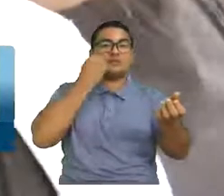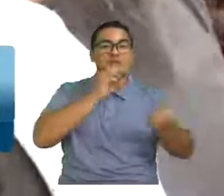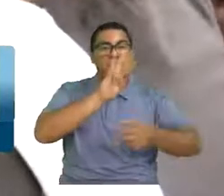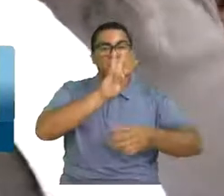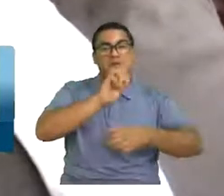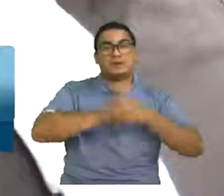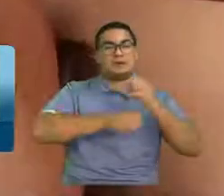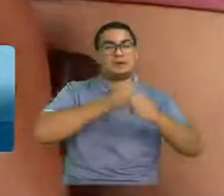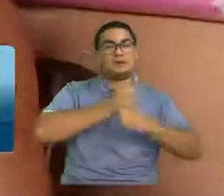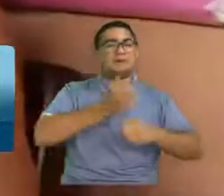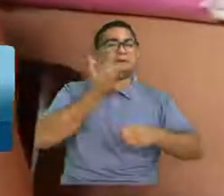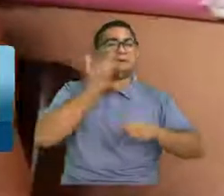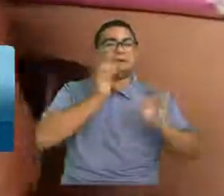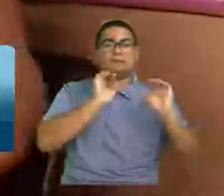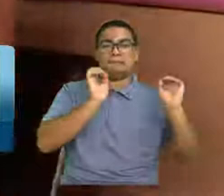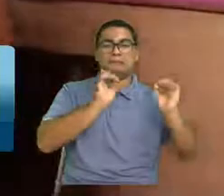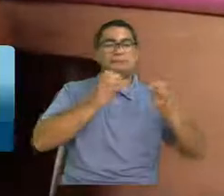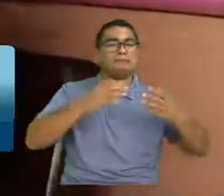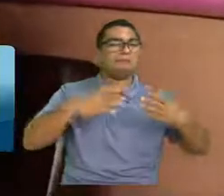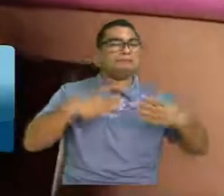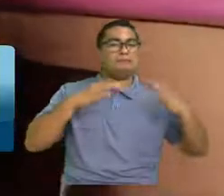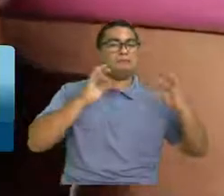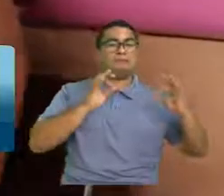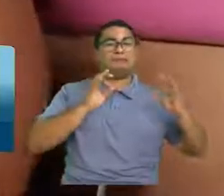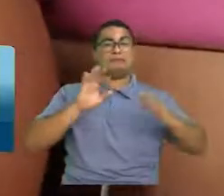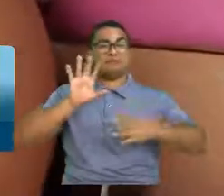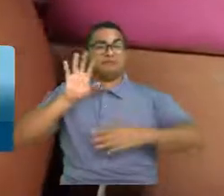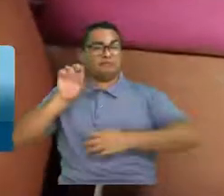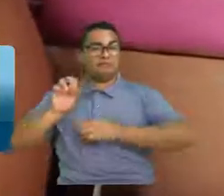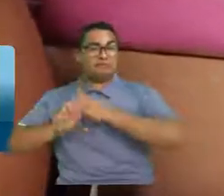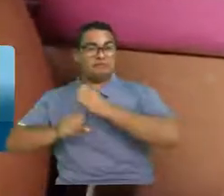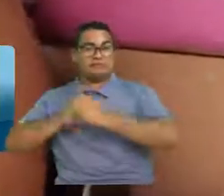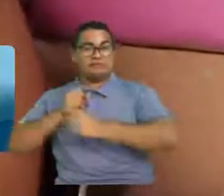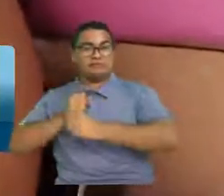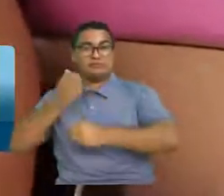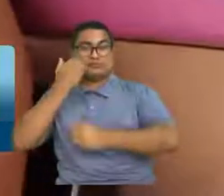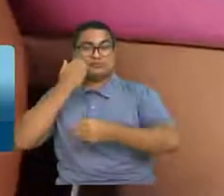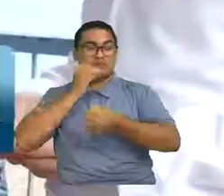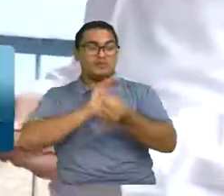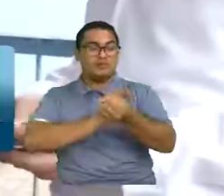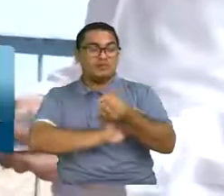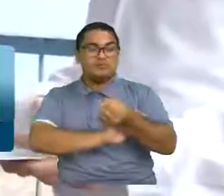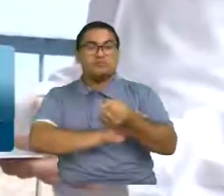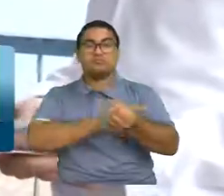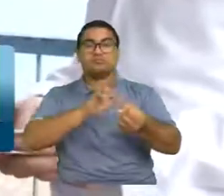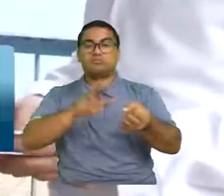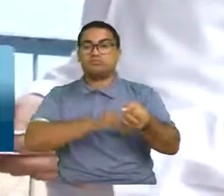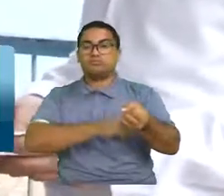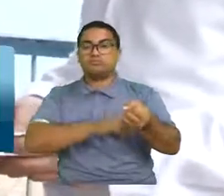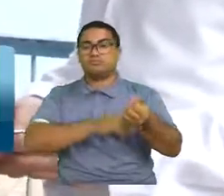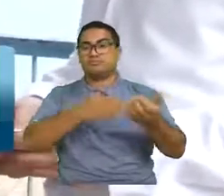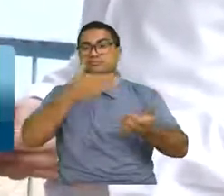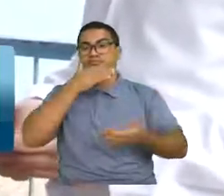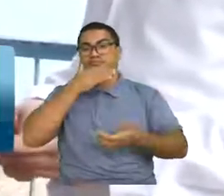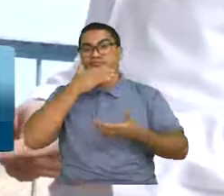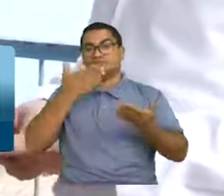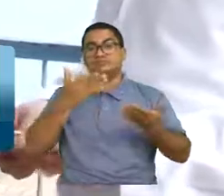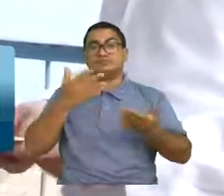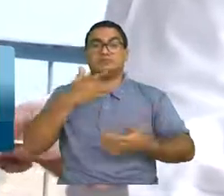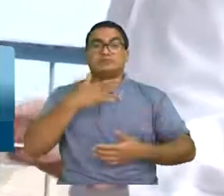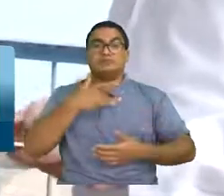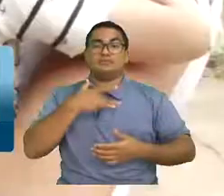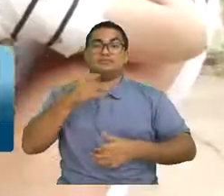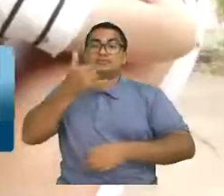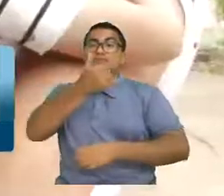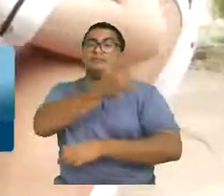que no padezca de ninguna enfermedad a una persona de 50 años que padezca de hipertensión, diabetes. Entonces, se